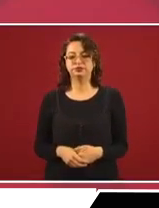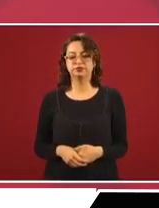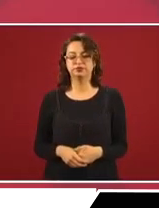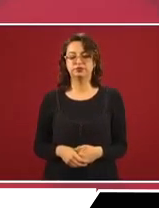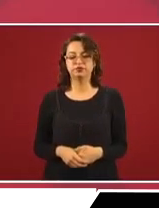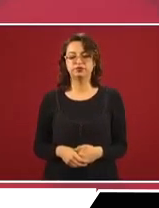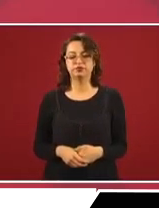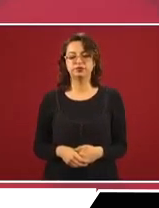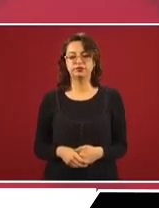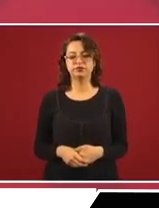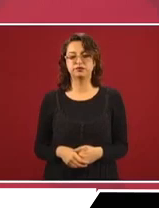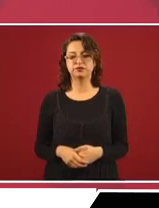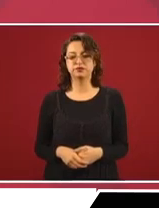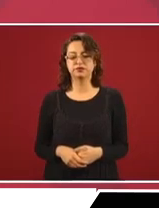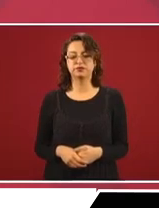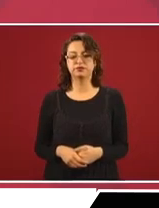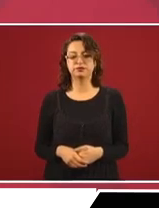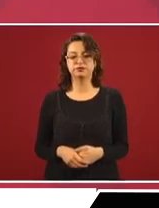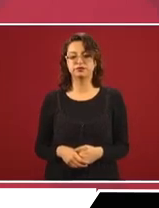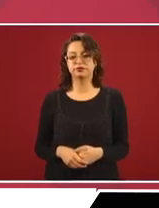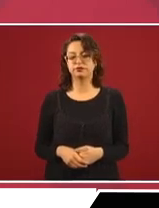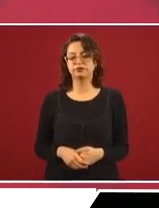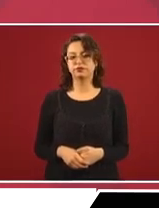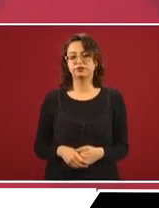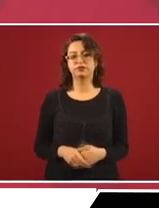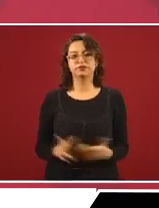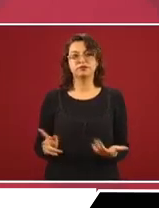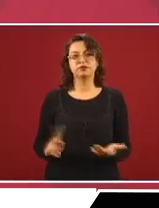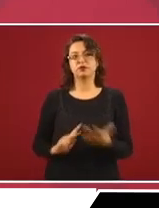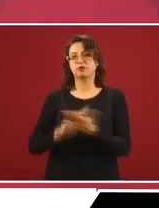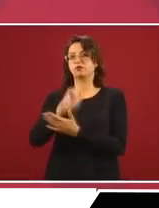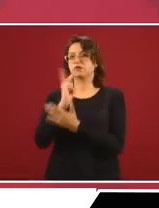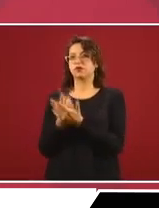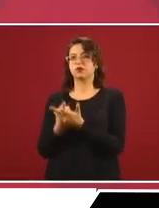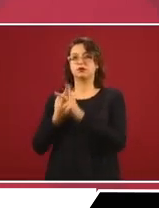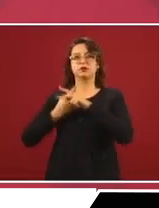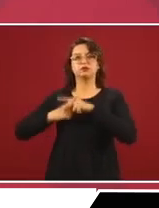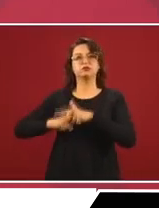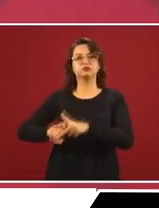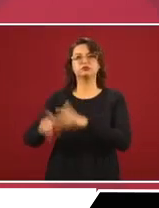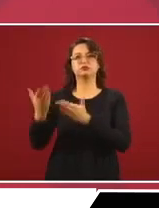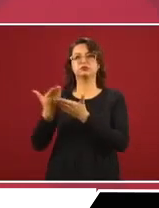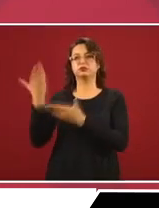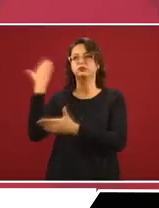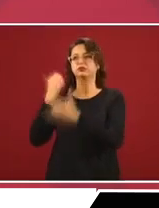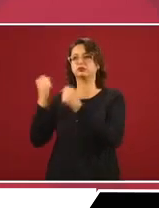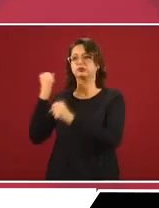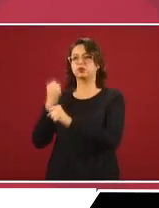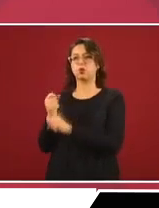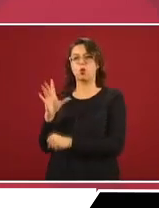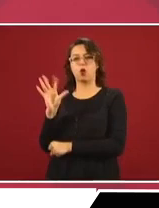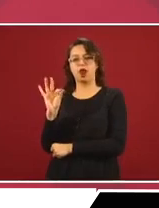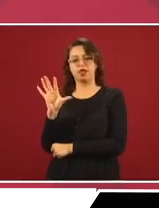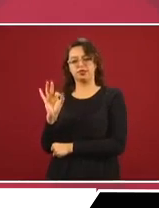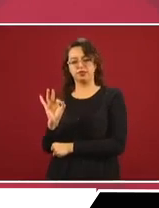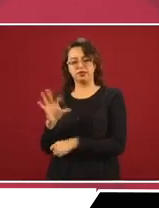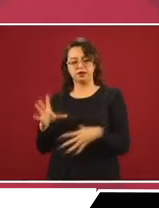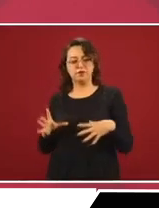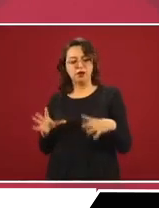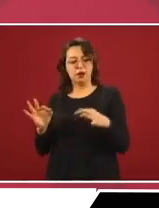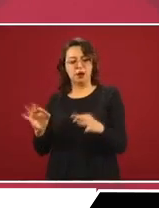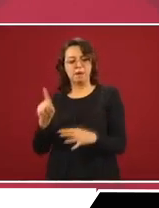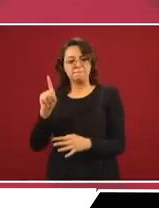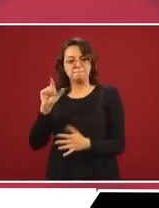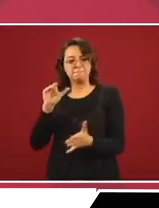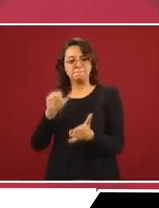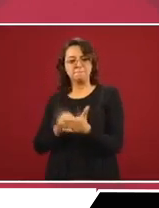segunda ocasión a San Luis Río Colorado y por primera vez durante su mandato a Nogales. En su tradicional conferencia de prensa